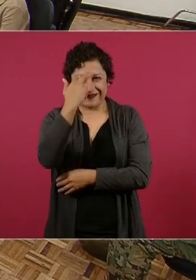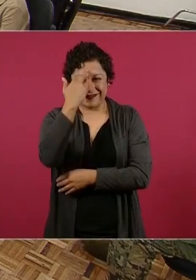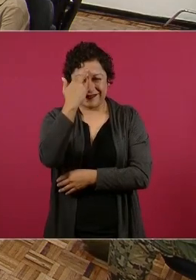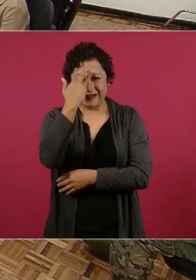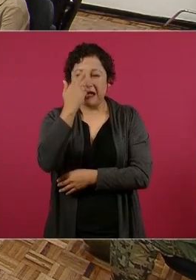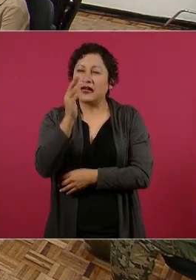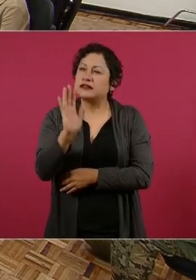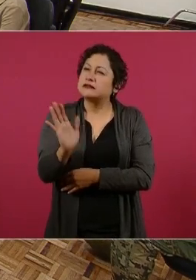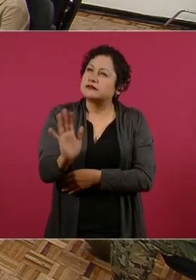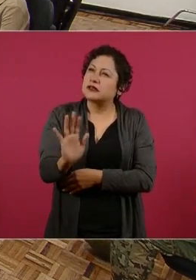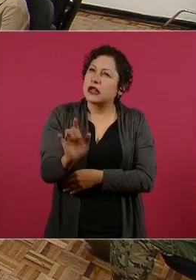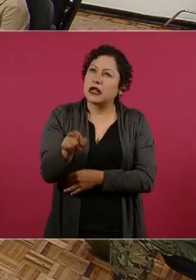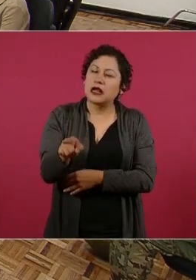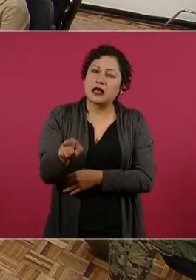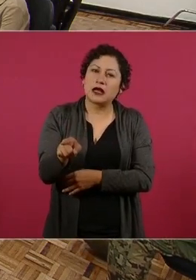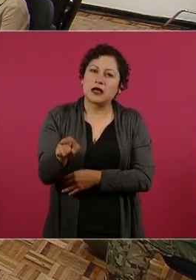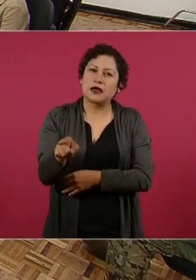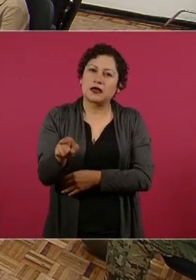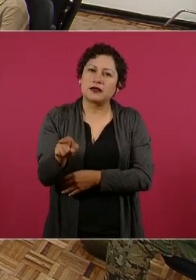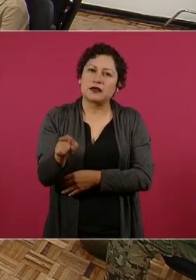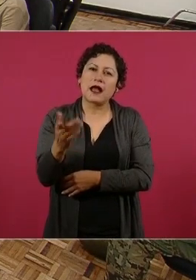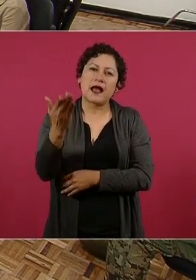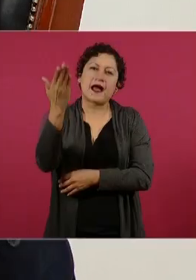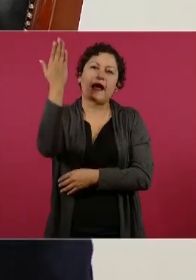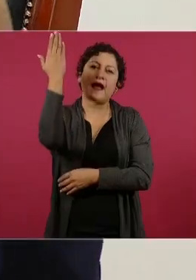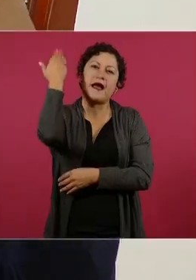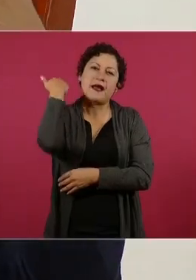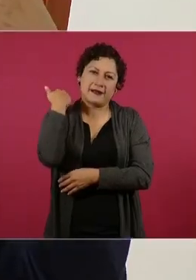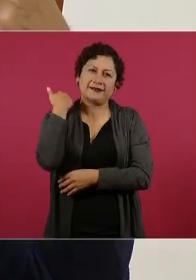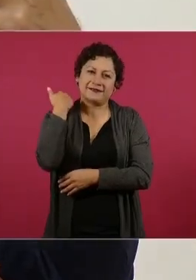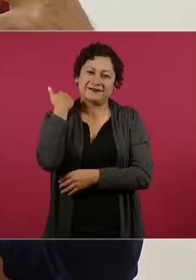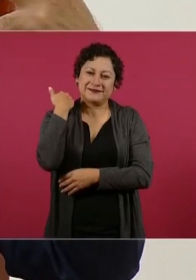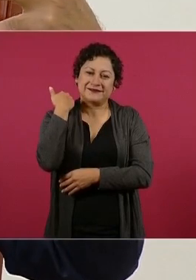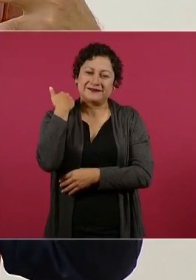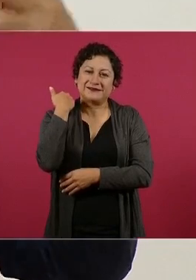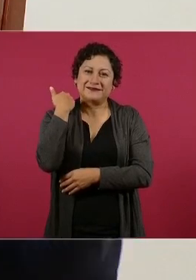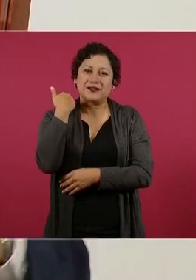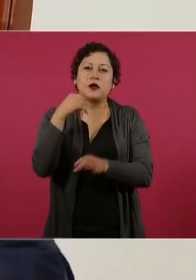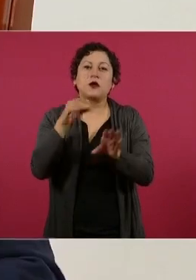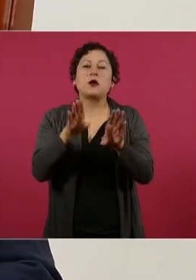No, de los muñecos, todos estos forrados.